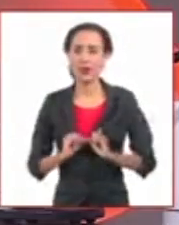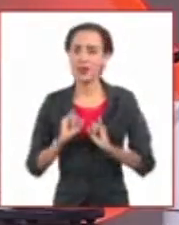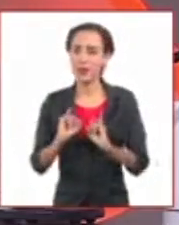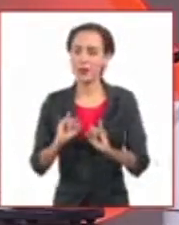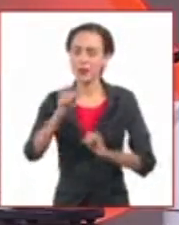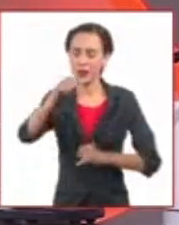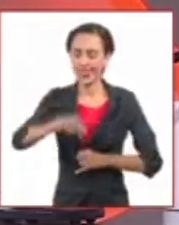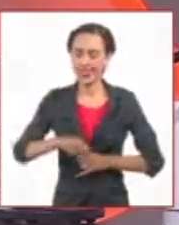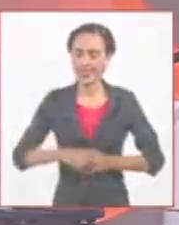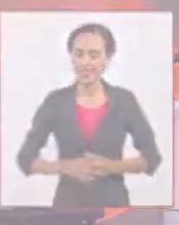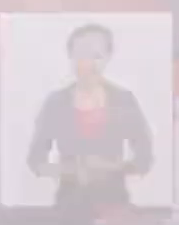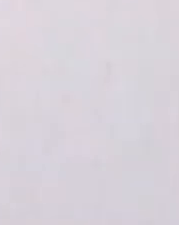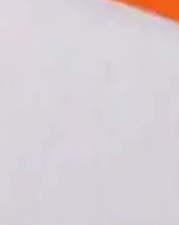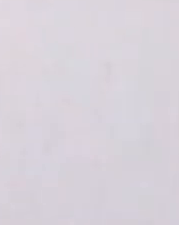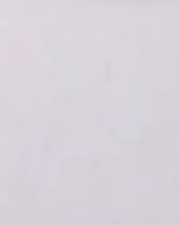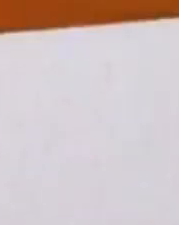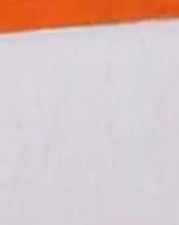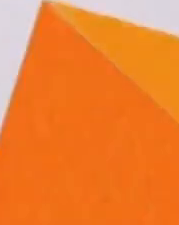día